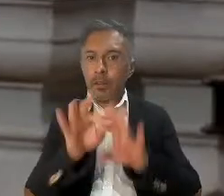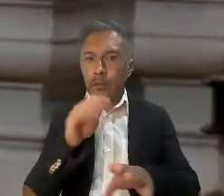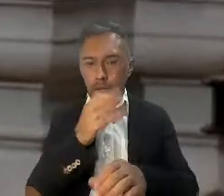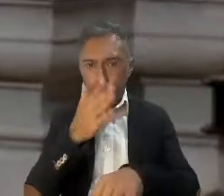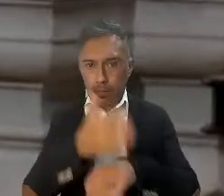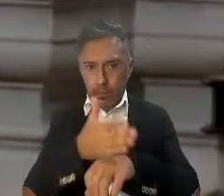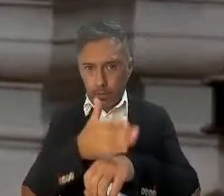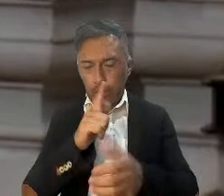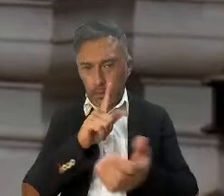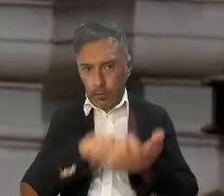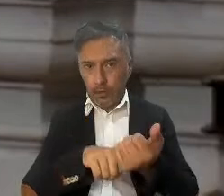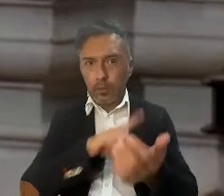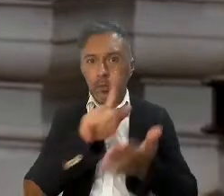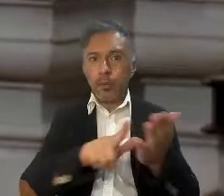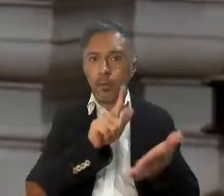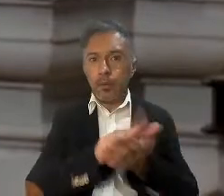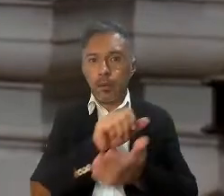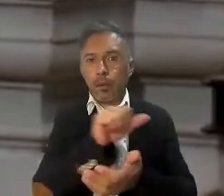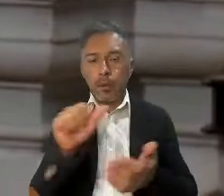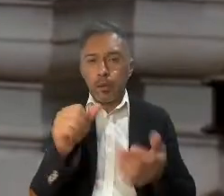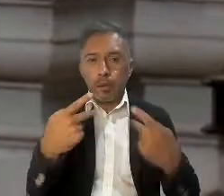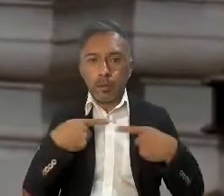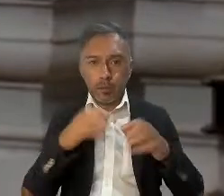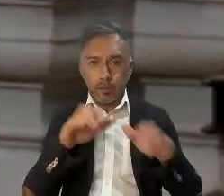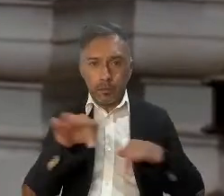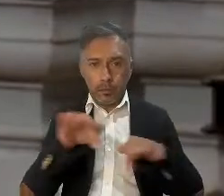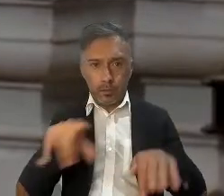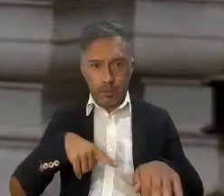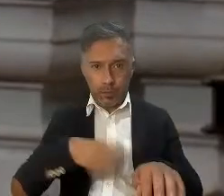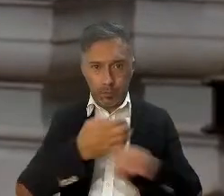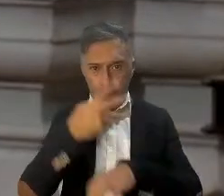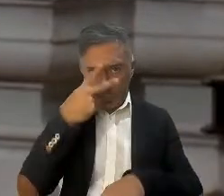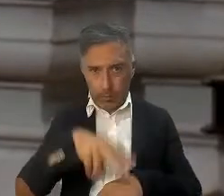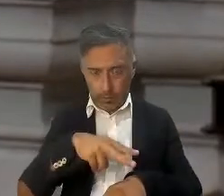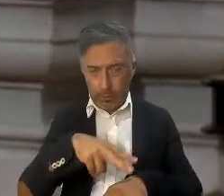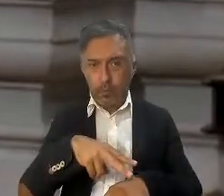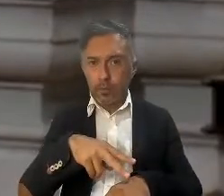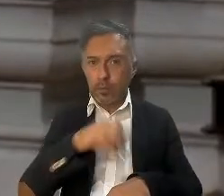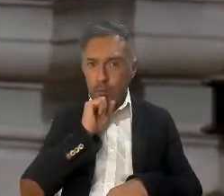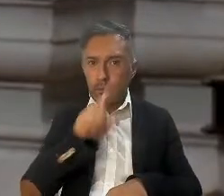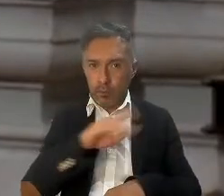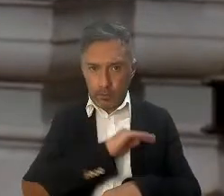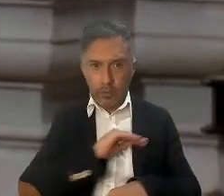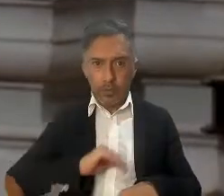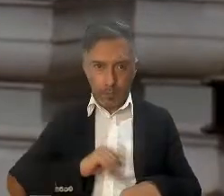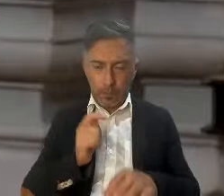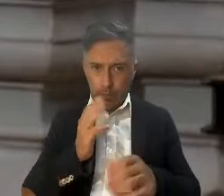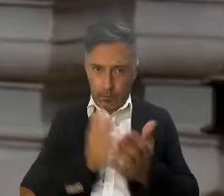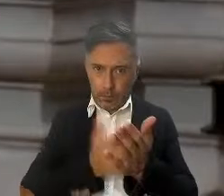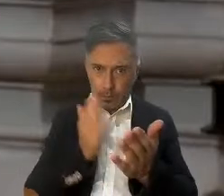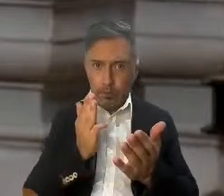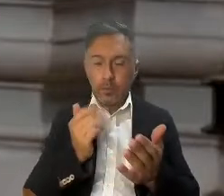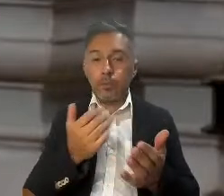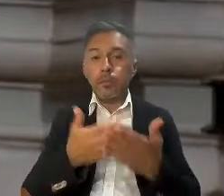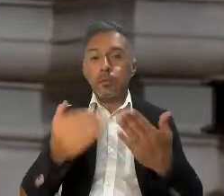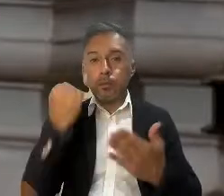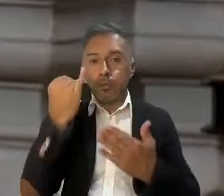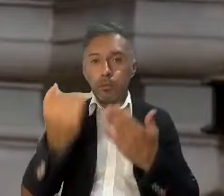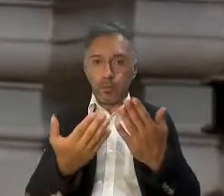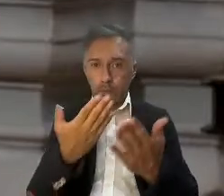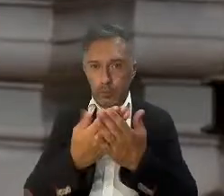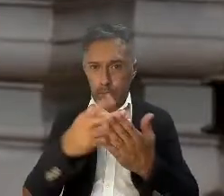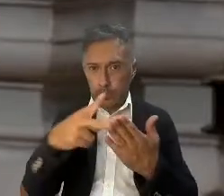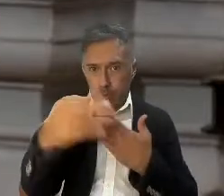de los servidores públicos del Estado de México y municipios anexamos el proyecto de decreto para los efectos